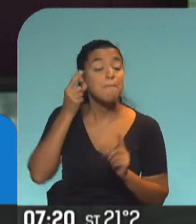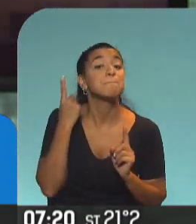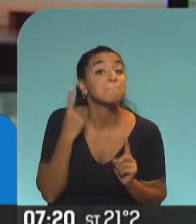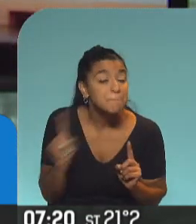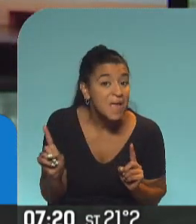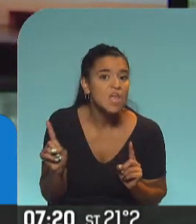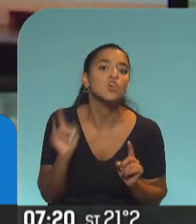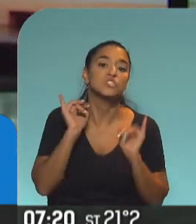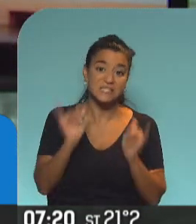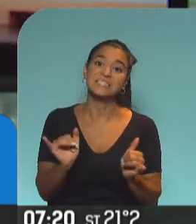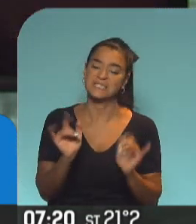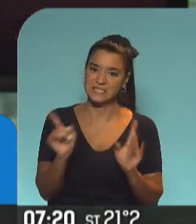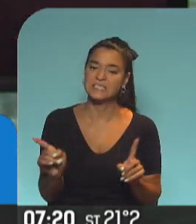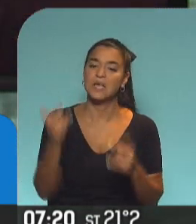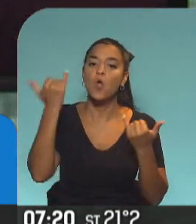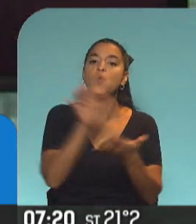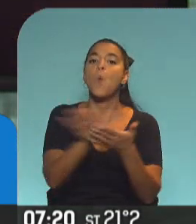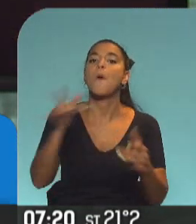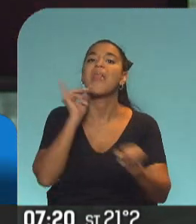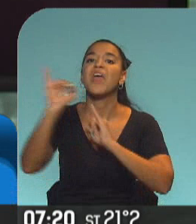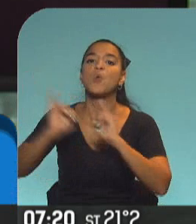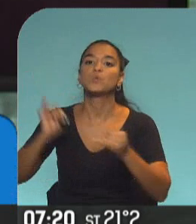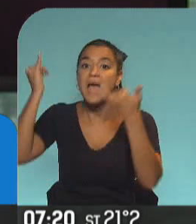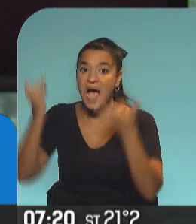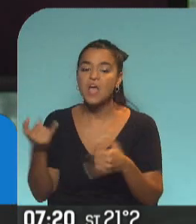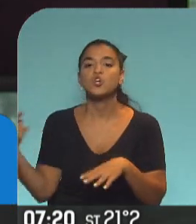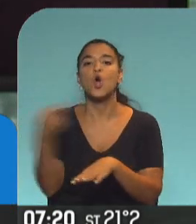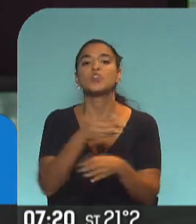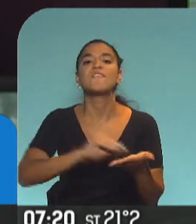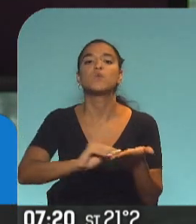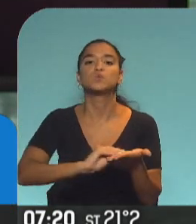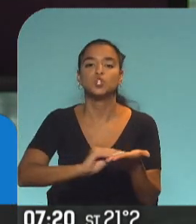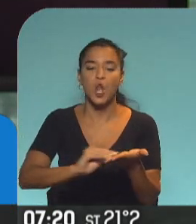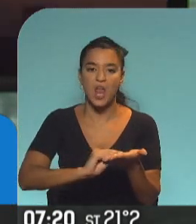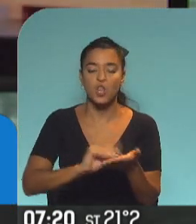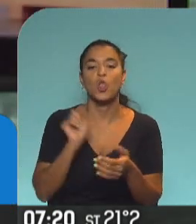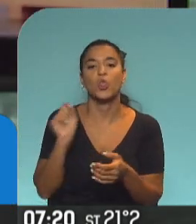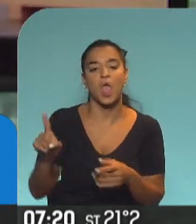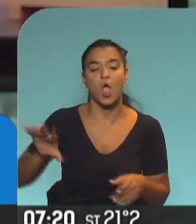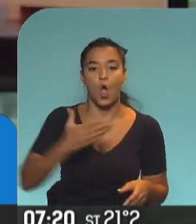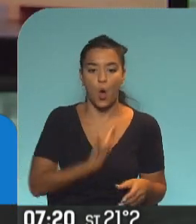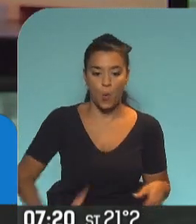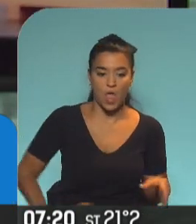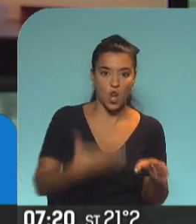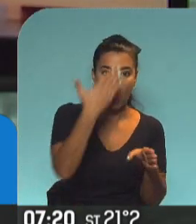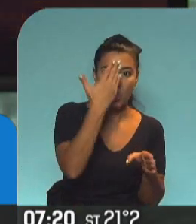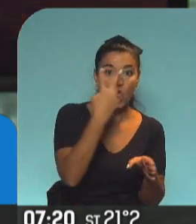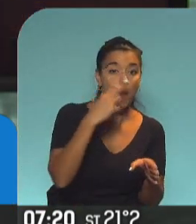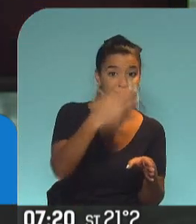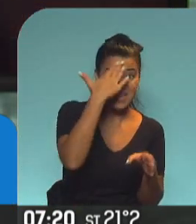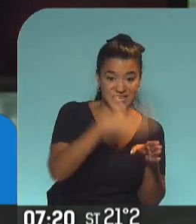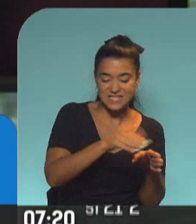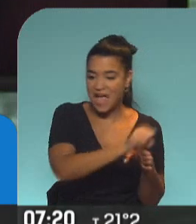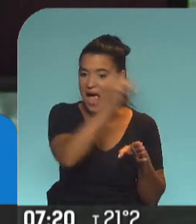tocaba intervenir en todas las nuevas denuncias que se presentaron contra funcionarios del gobierno 2015-2019. Entonces ahí